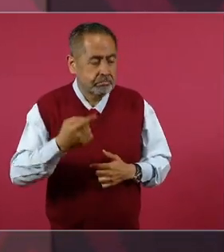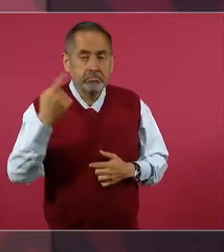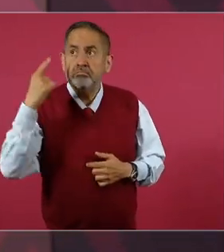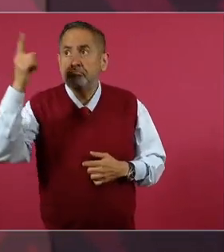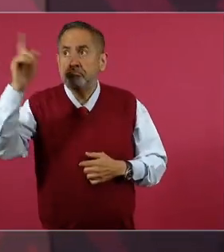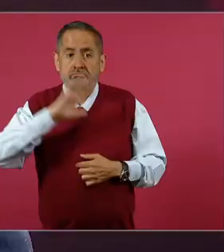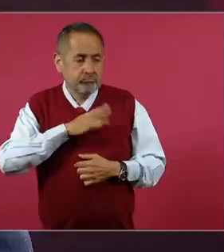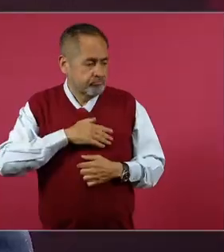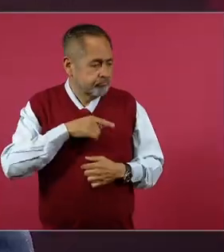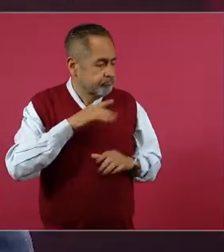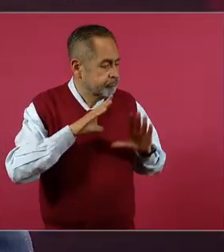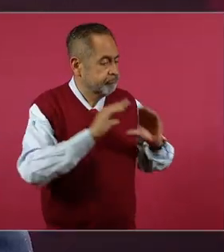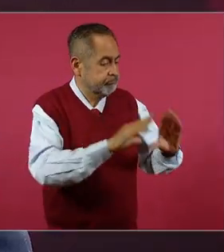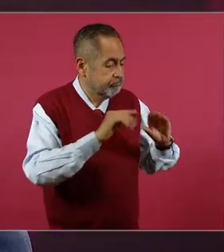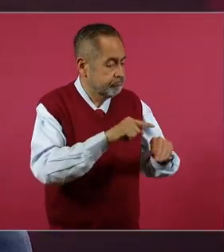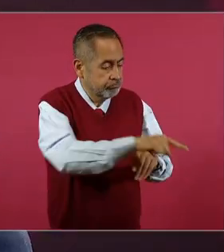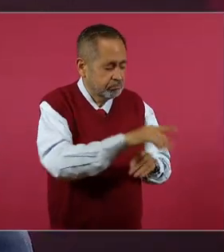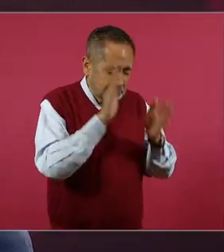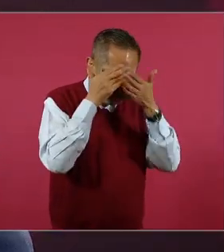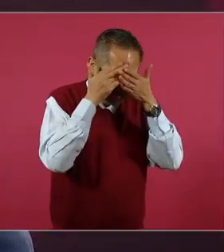civilizaron, vinieron